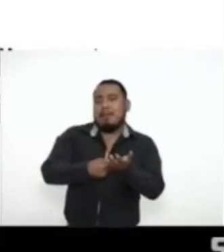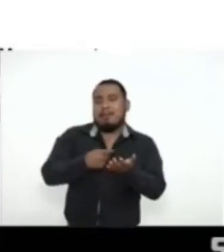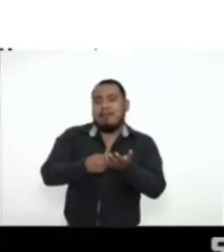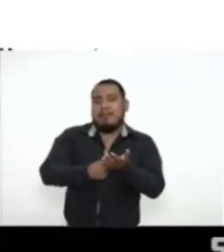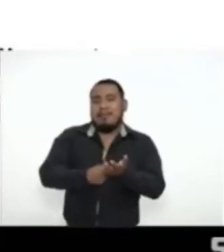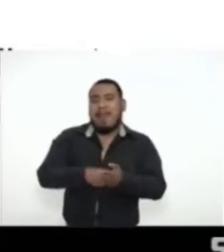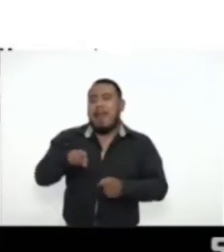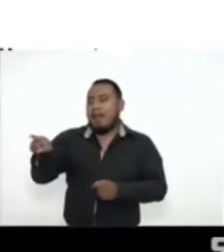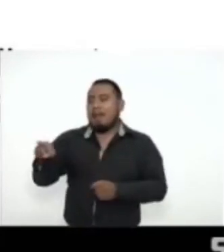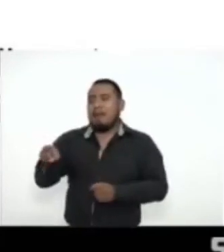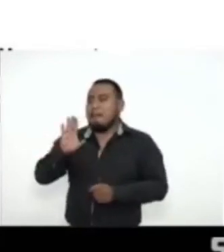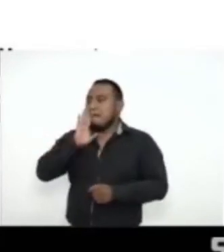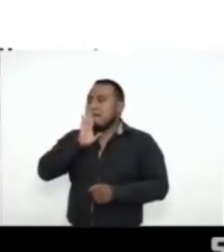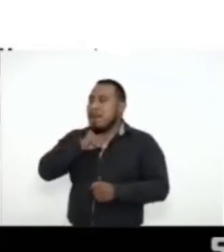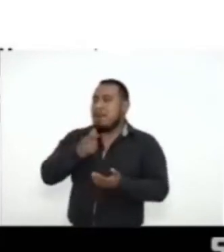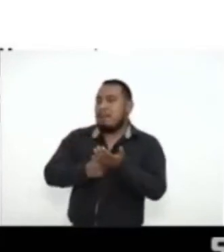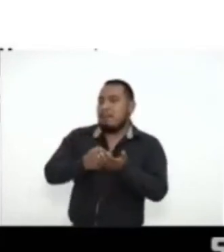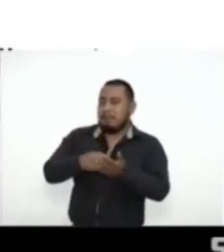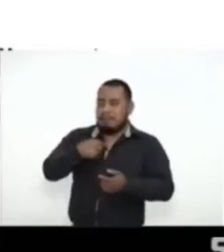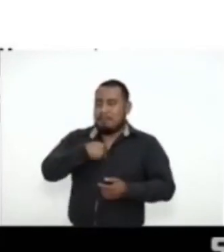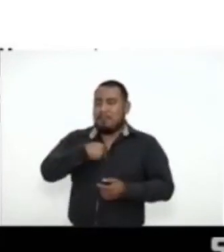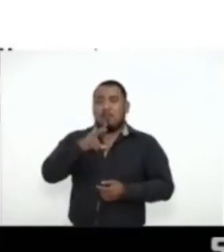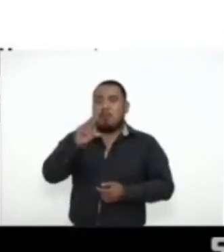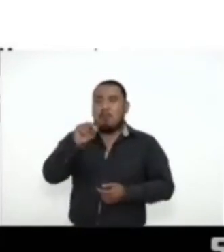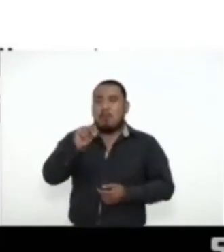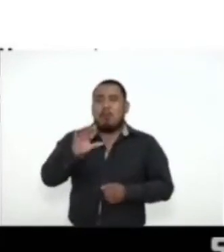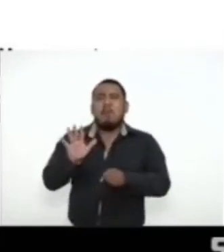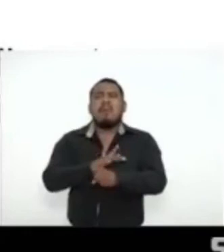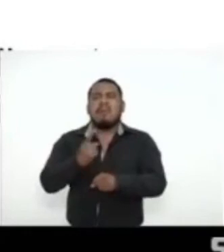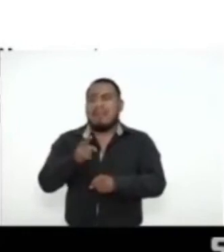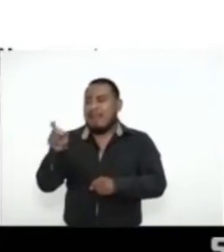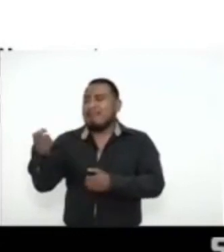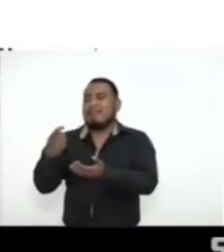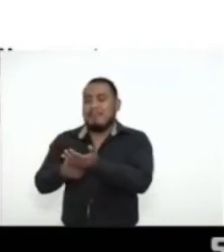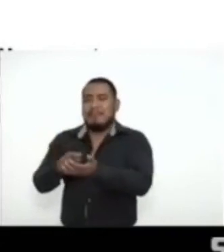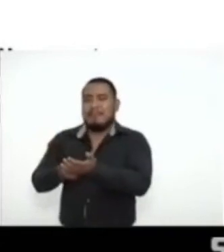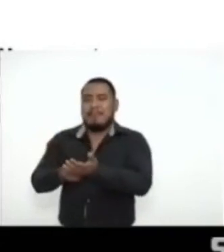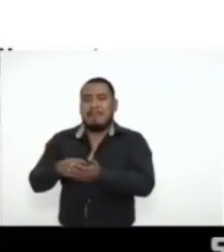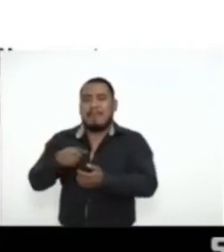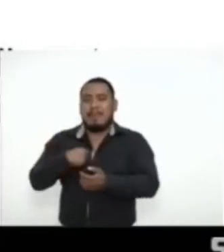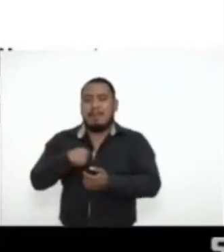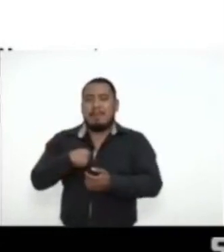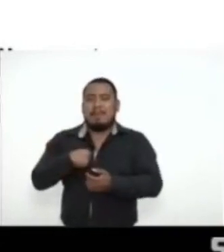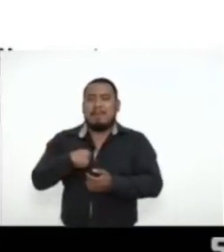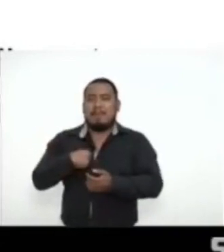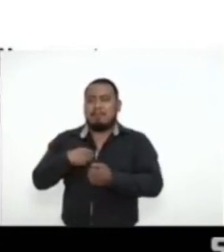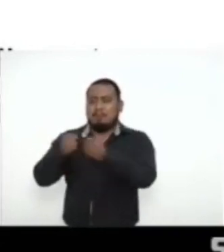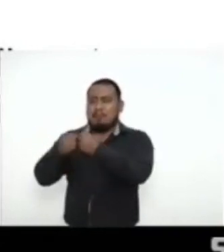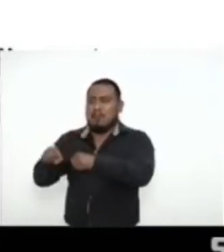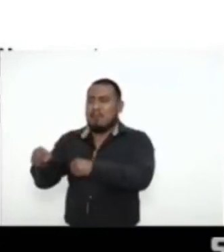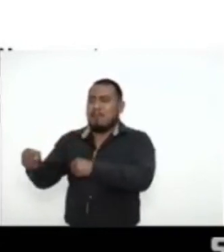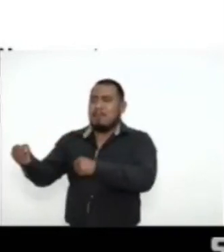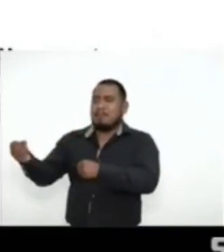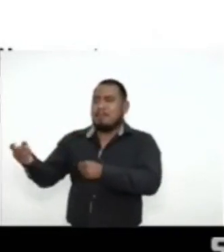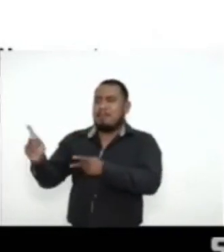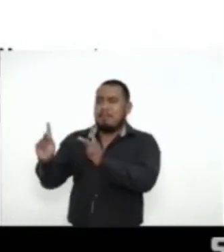y me vómito, ¿no? Solamente a mí. ¿Por qué? Porque en esos camarones mi suegra hizo un mal comentario o mi